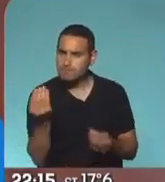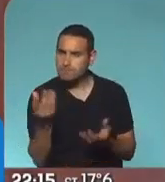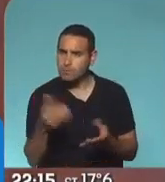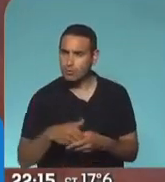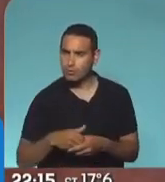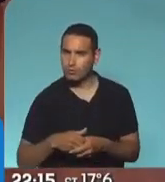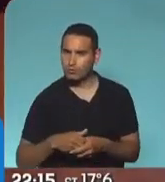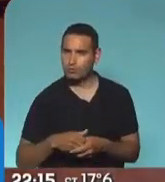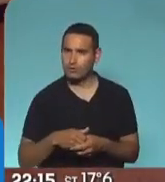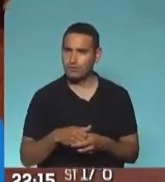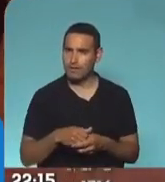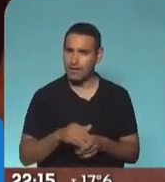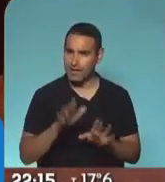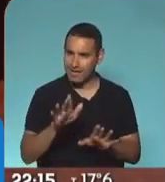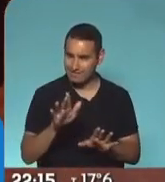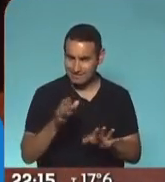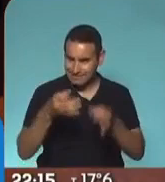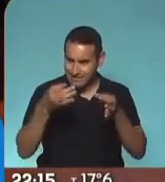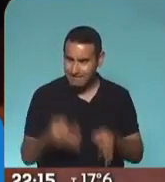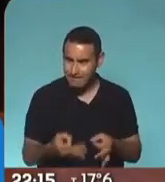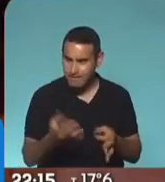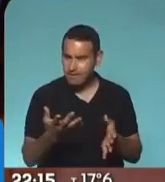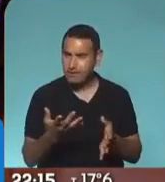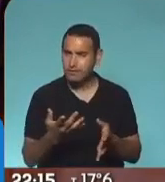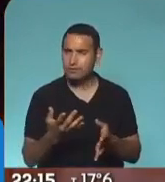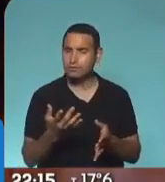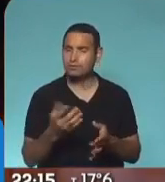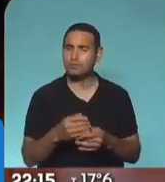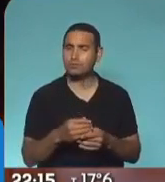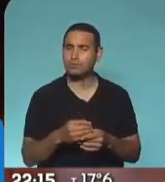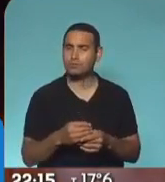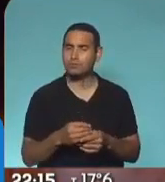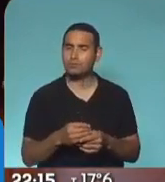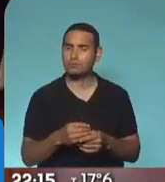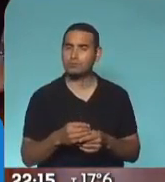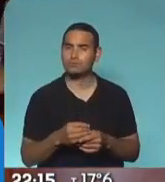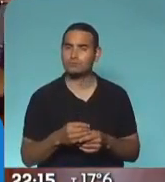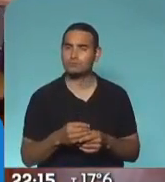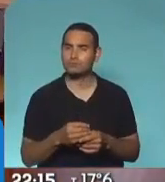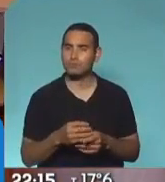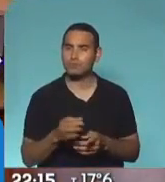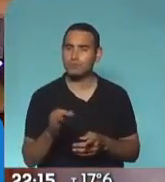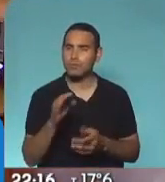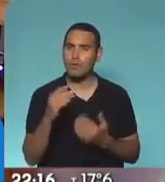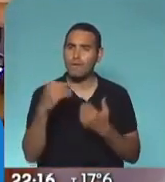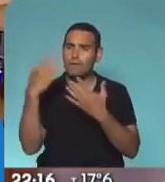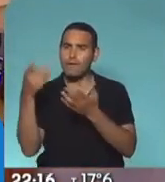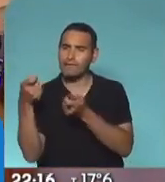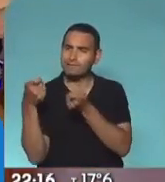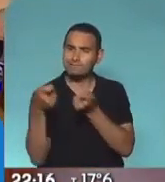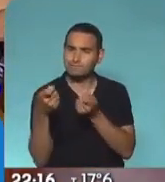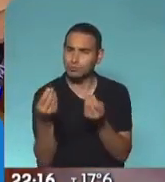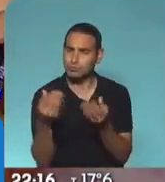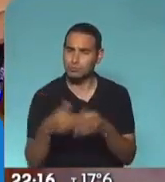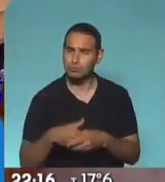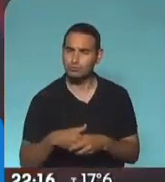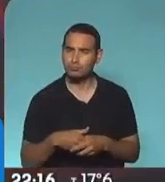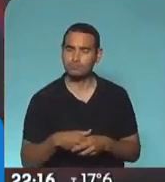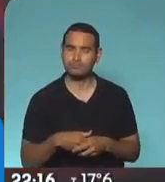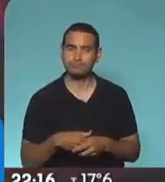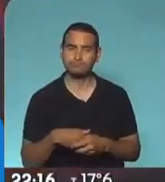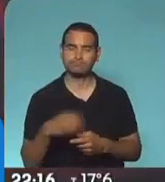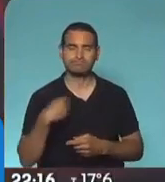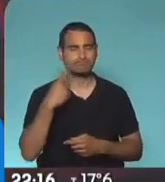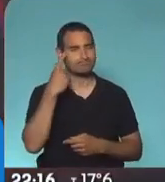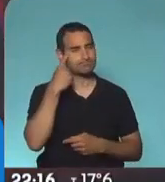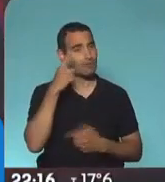una salida democrática limpia o también siguen pesando los factores externos en cómo se resuelve? Bueno, yo creo que van a